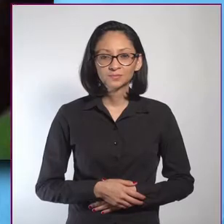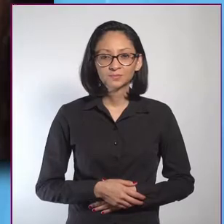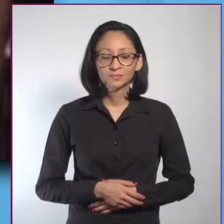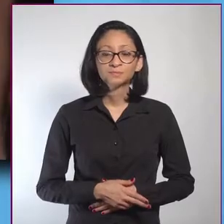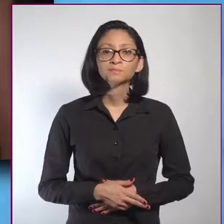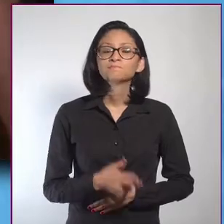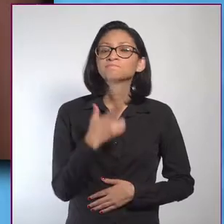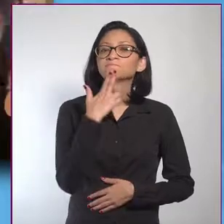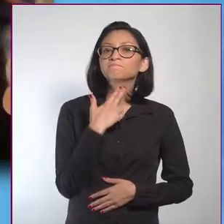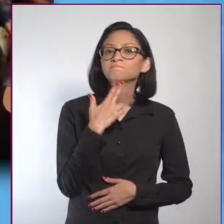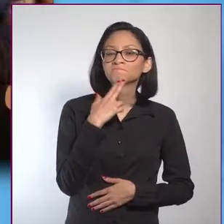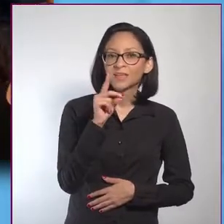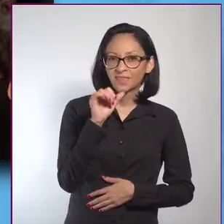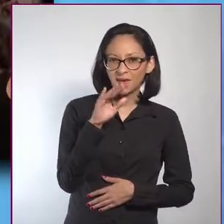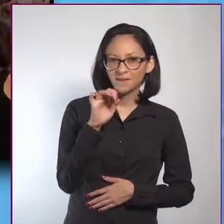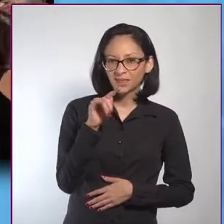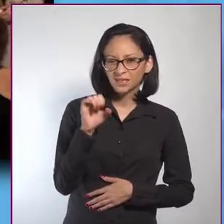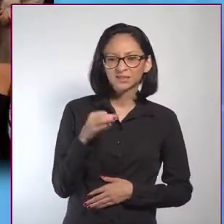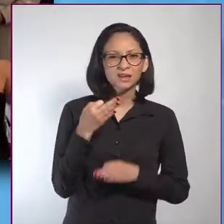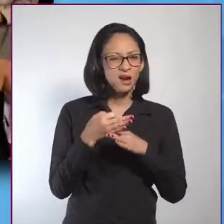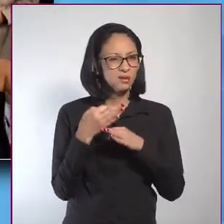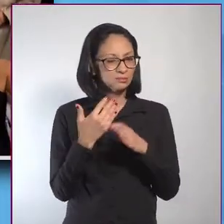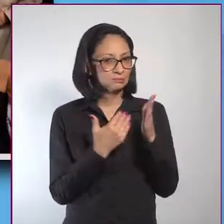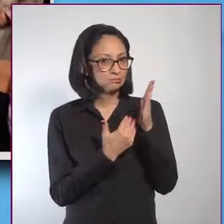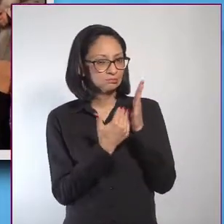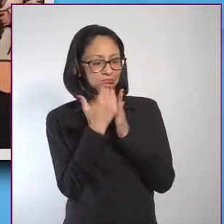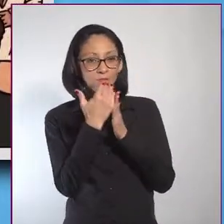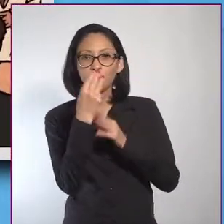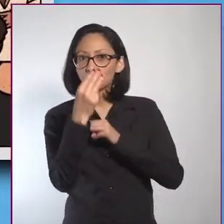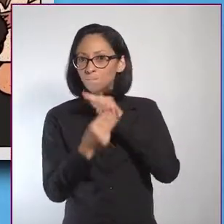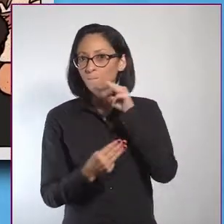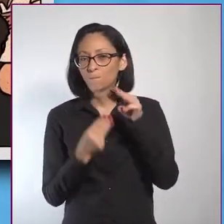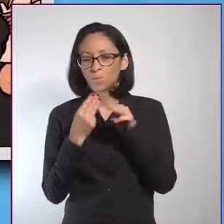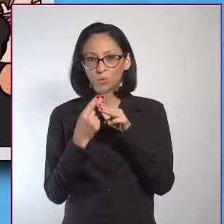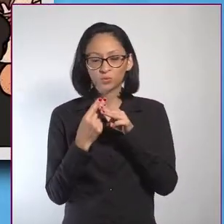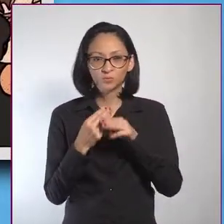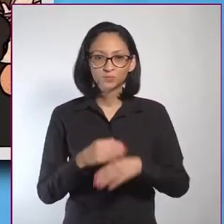La diabetes va en aumento en todo el mundo.